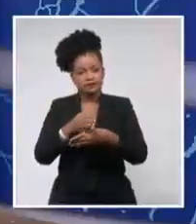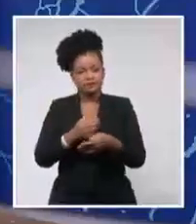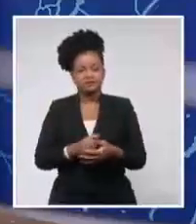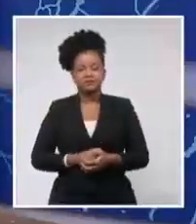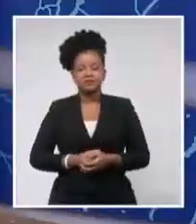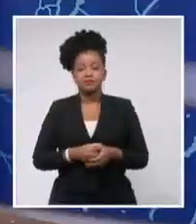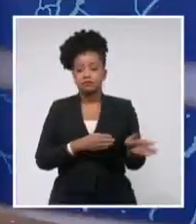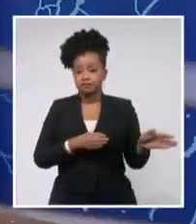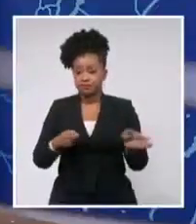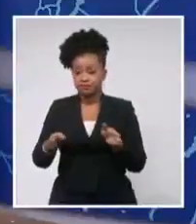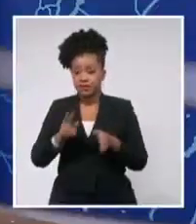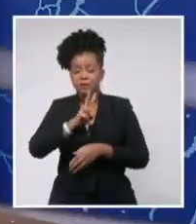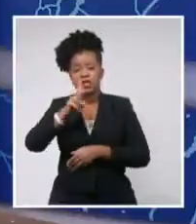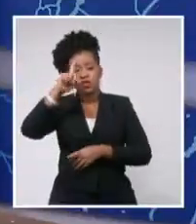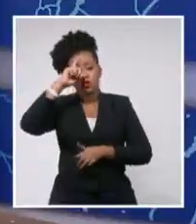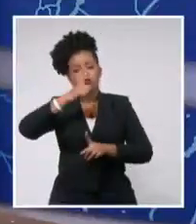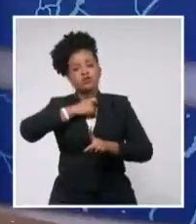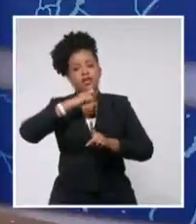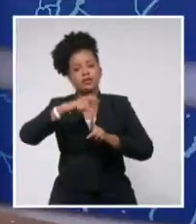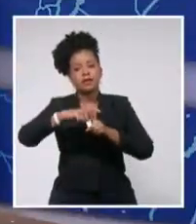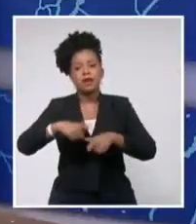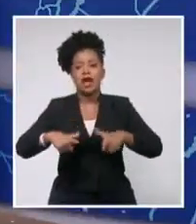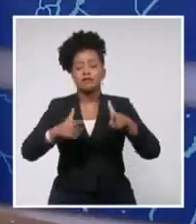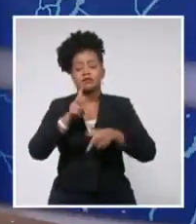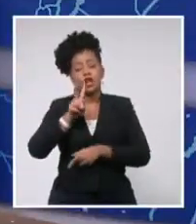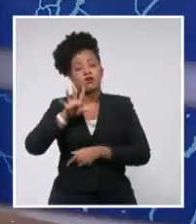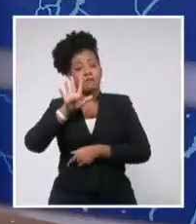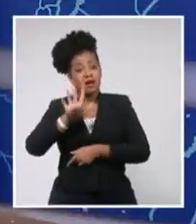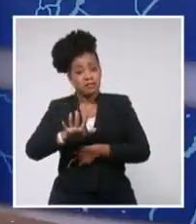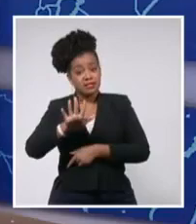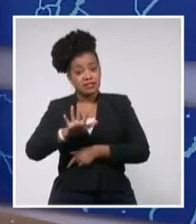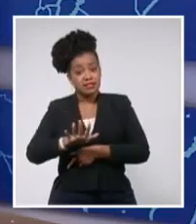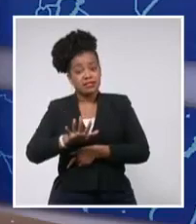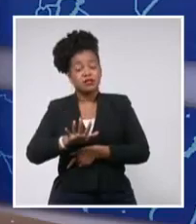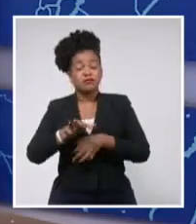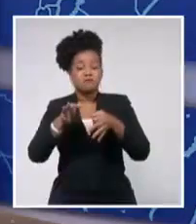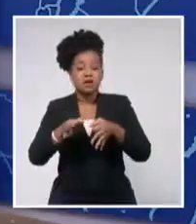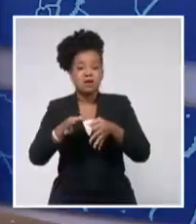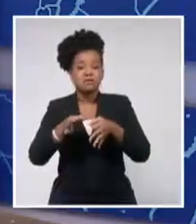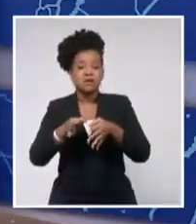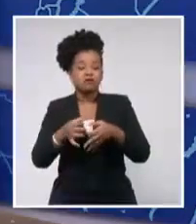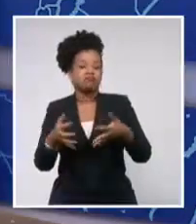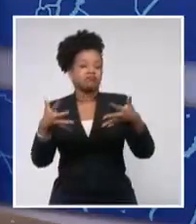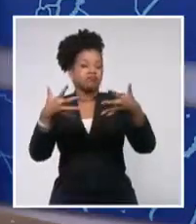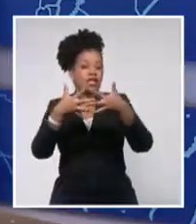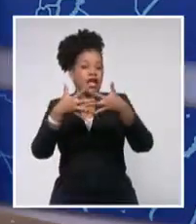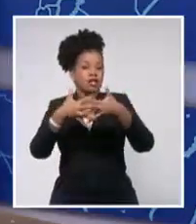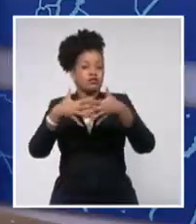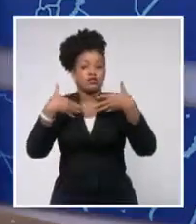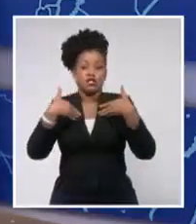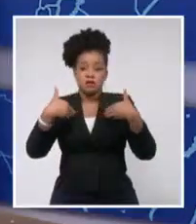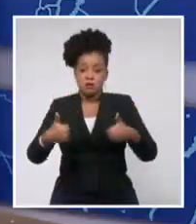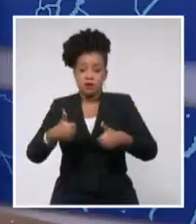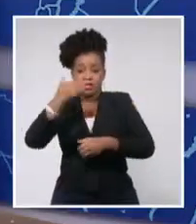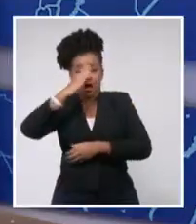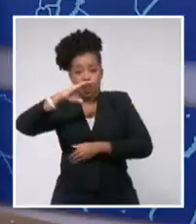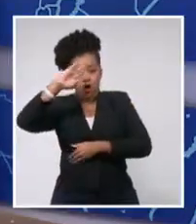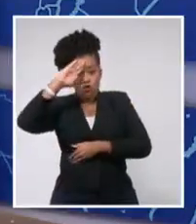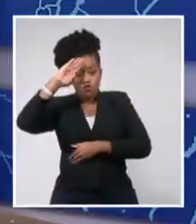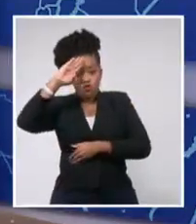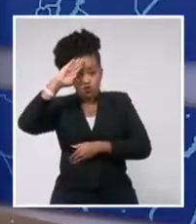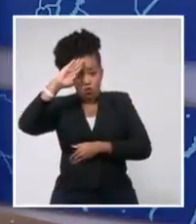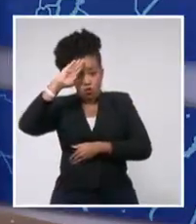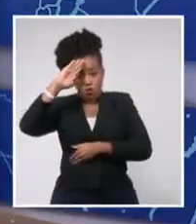Este 22 de septiembre se conmemora el aniversario 25 del establecimiento de relaciones diplomáticas entre la República de Cuba y el Reino